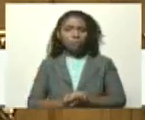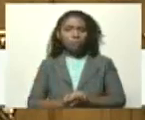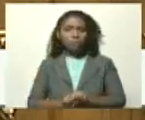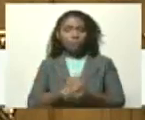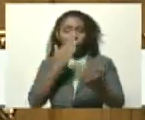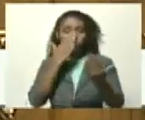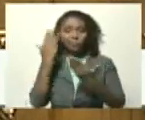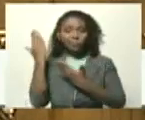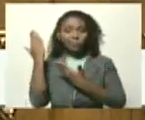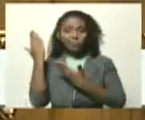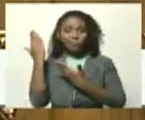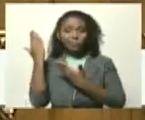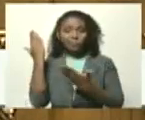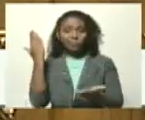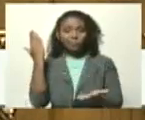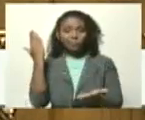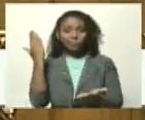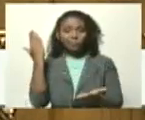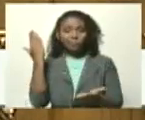Fíjense que